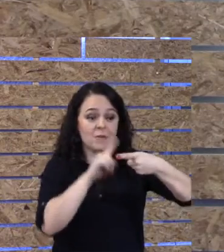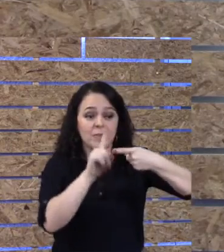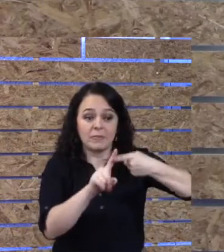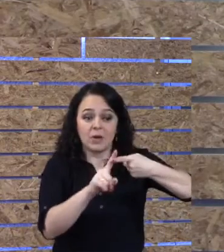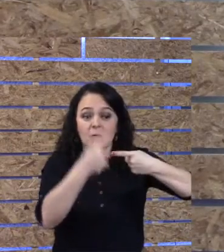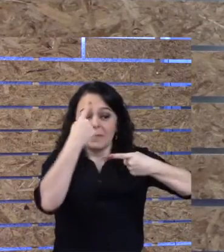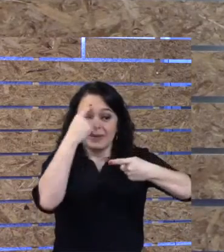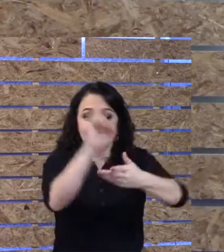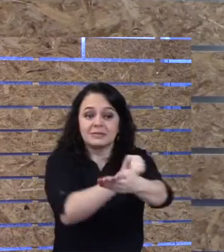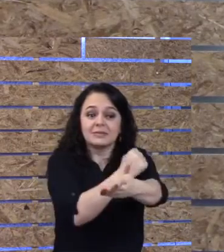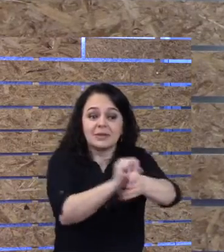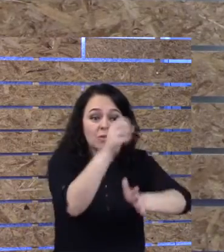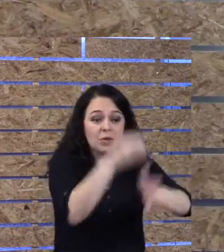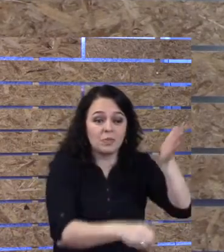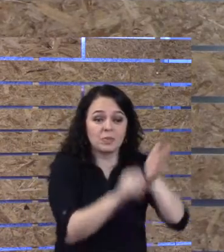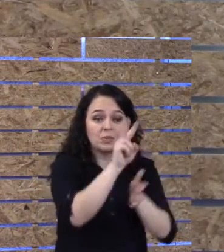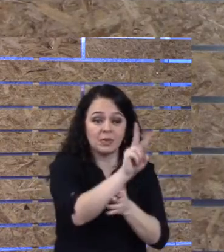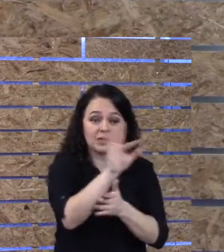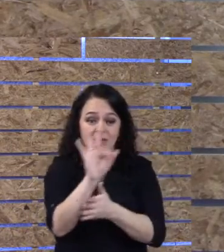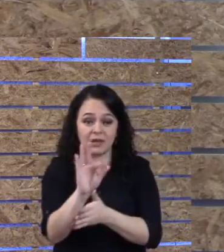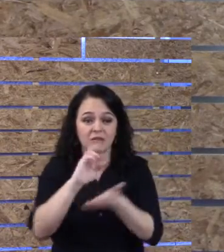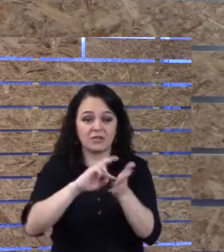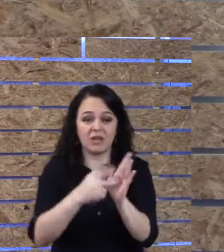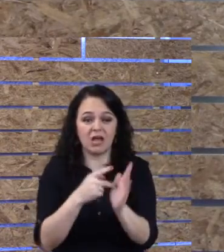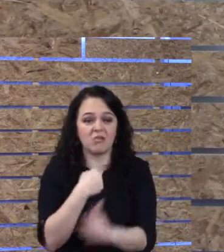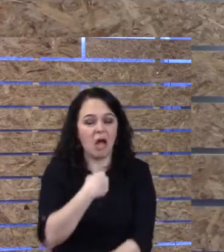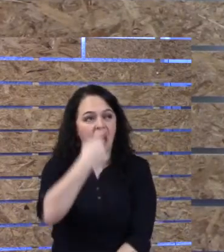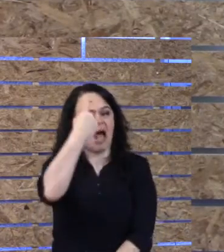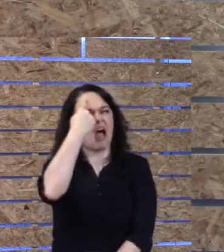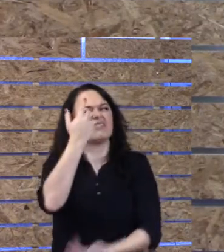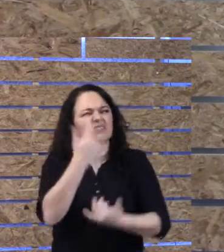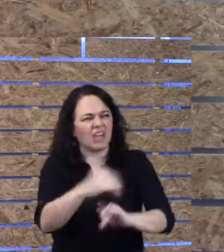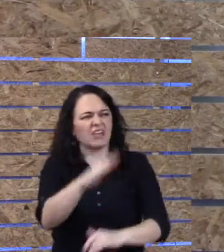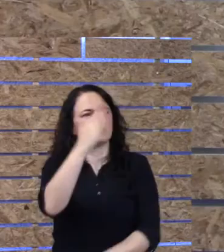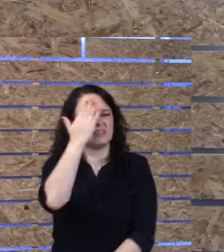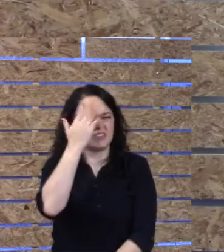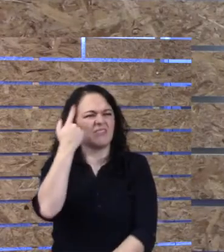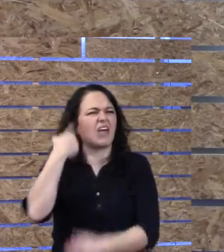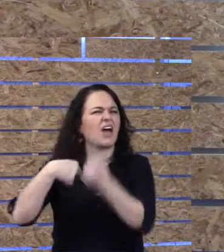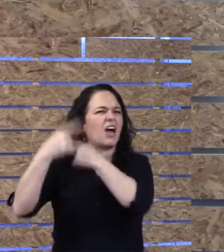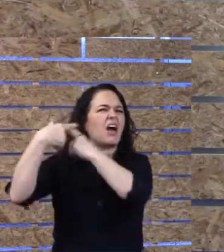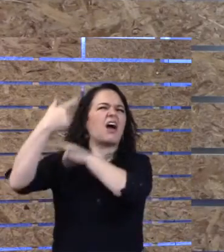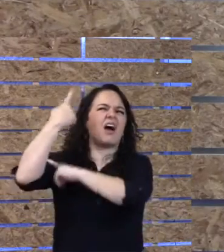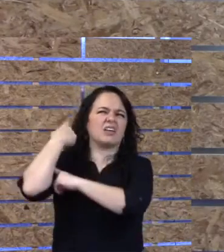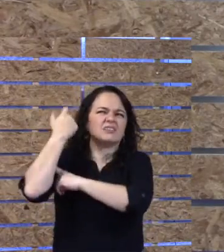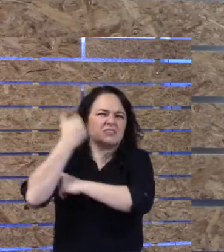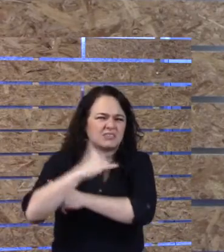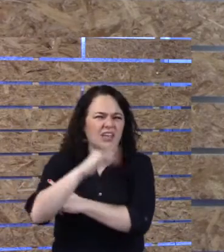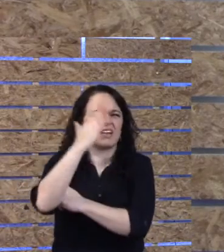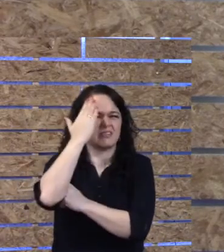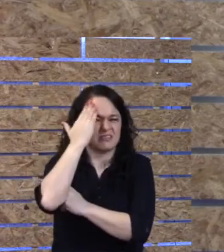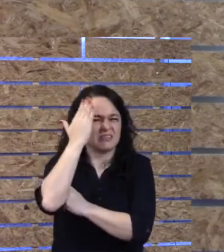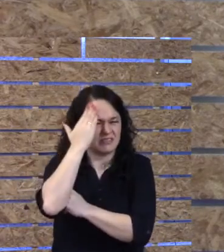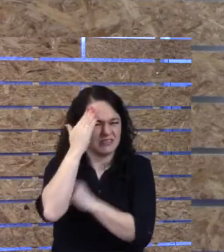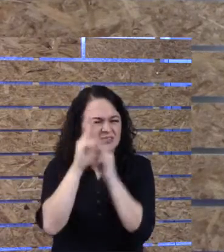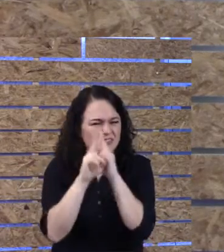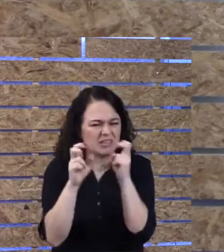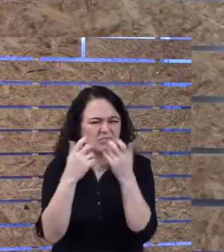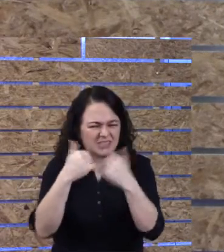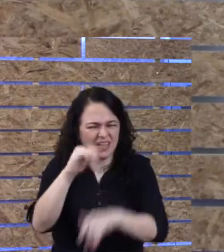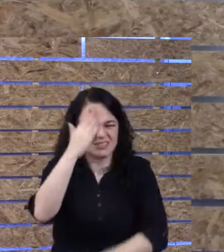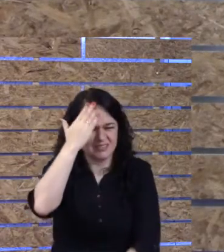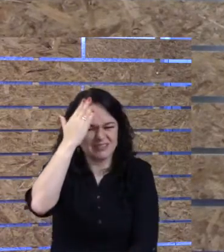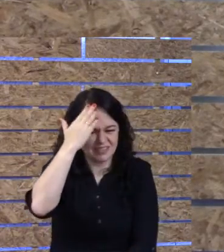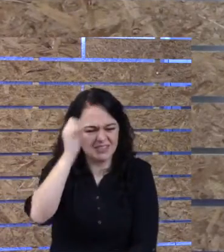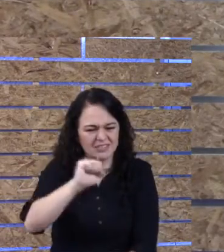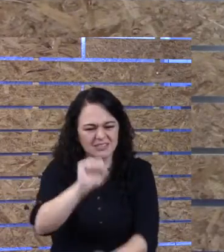pensar el Salmo 23 desde lo conocido, desde el ayer, como pan de ayer. Yo ya me lo